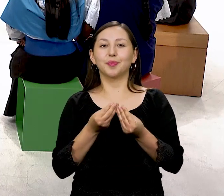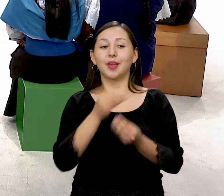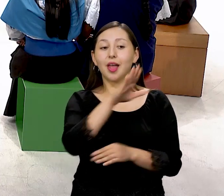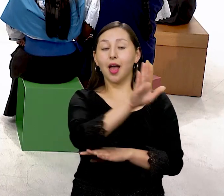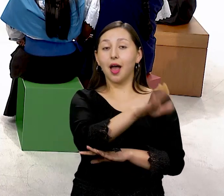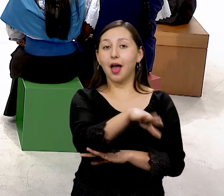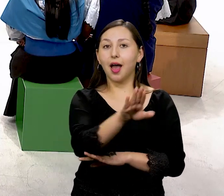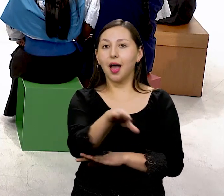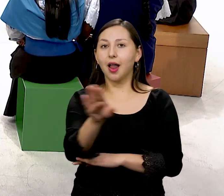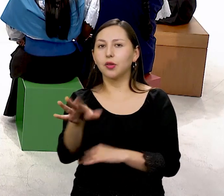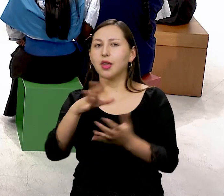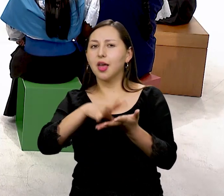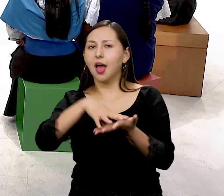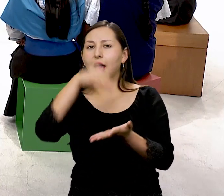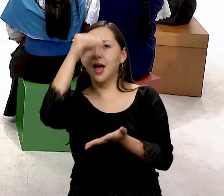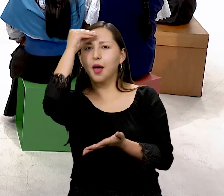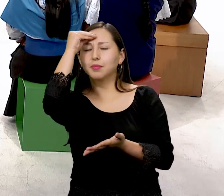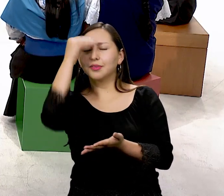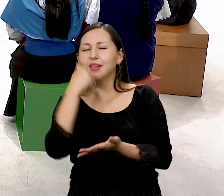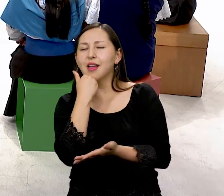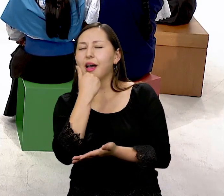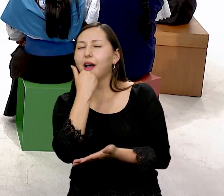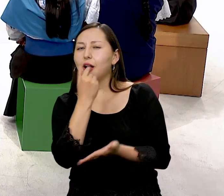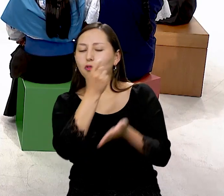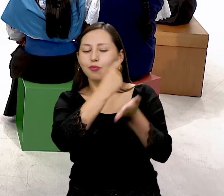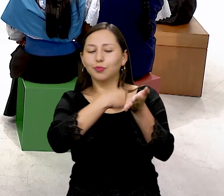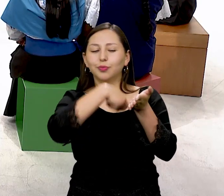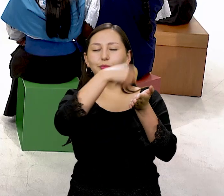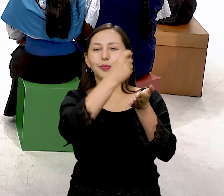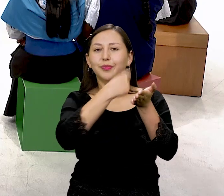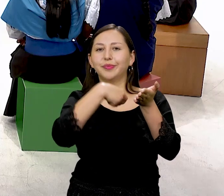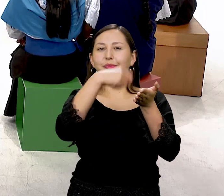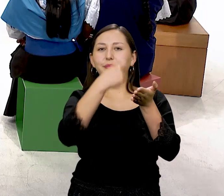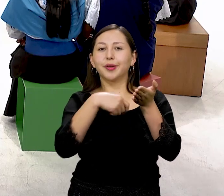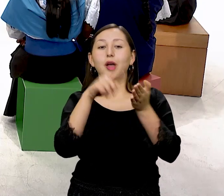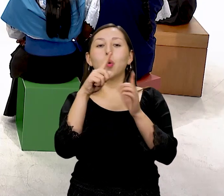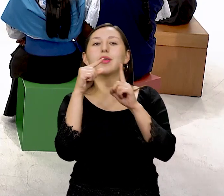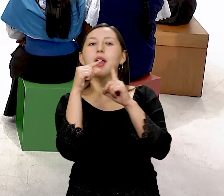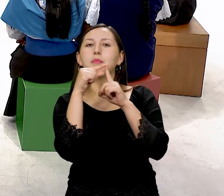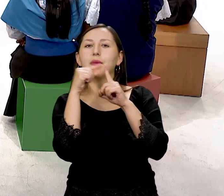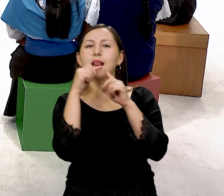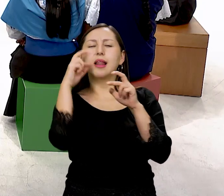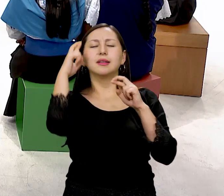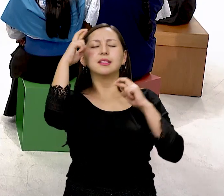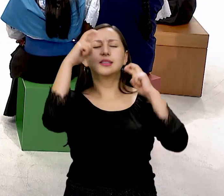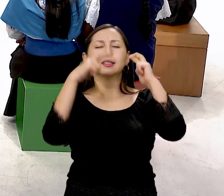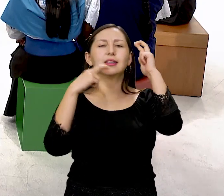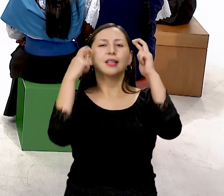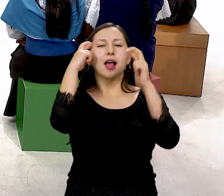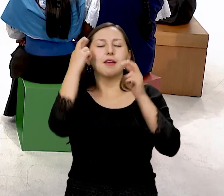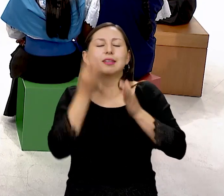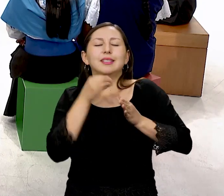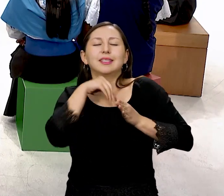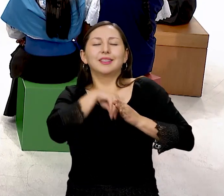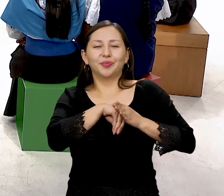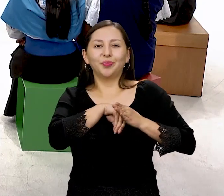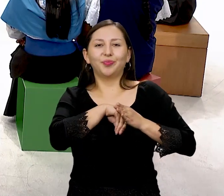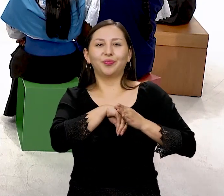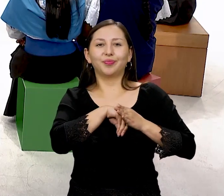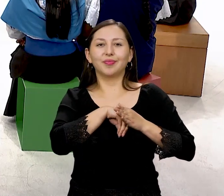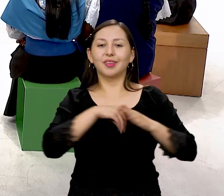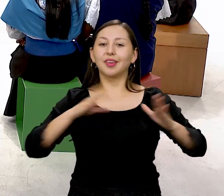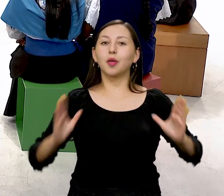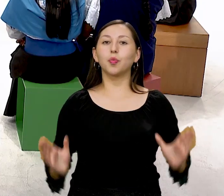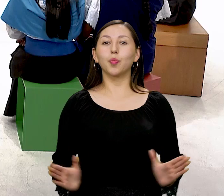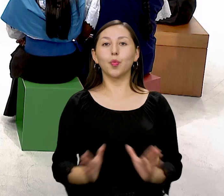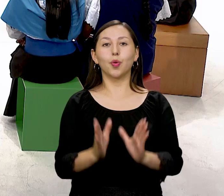qué aprendimos hoy. ¿Qué aprendimos hoy a través de Janet, con la historia de Janet? Quizás alguna de